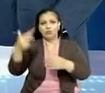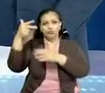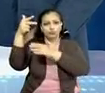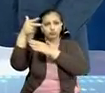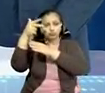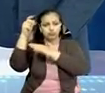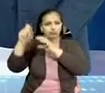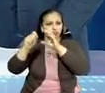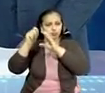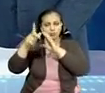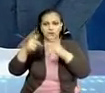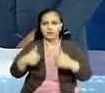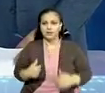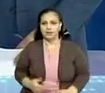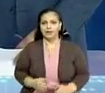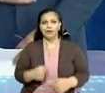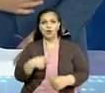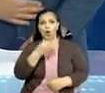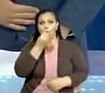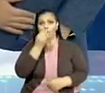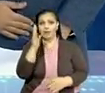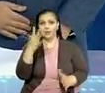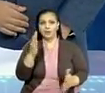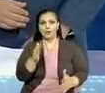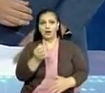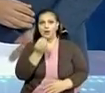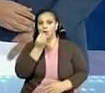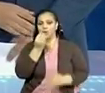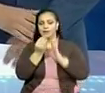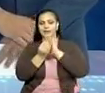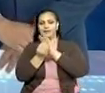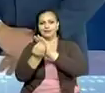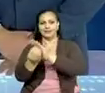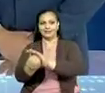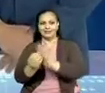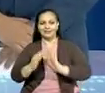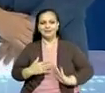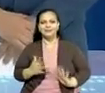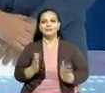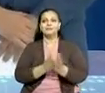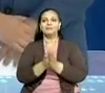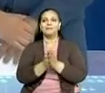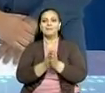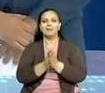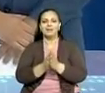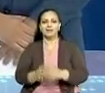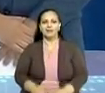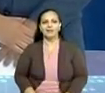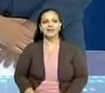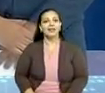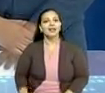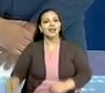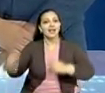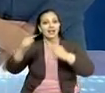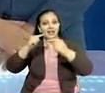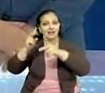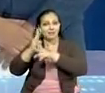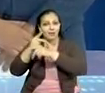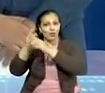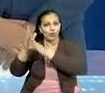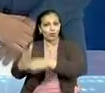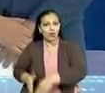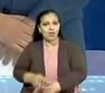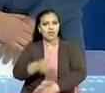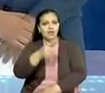eso. Ajá, ¿y sabe quién va a ponerse la otra mitad? El productor y Roselena Vascones. Roselena Vascones. Así es. Se acerca el final de